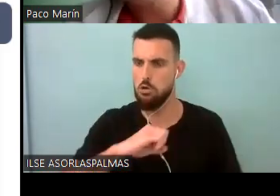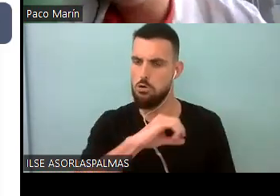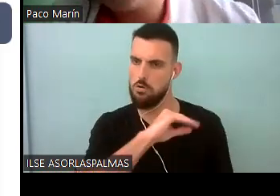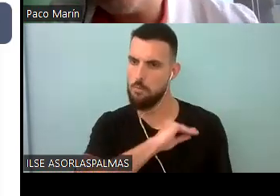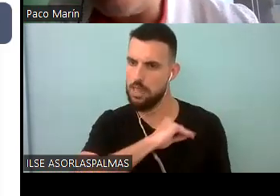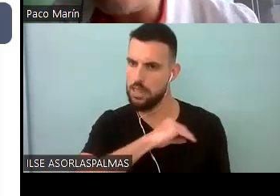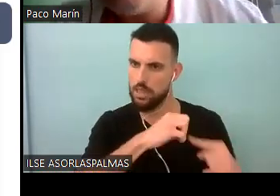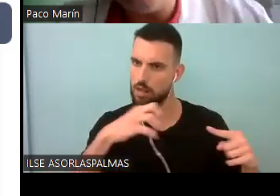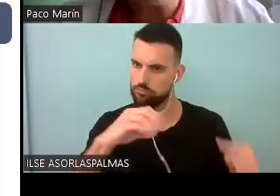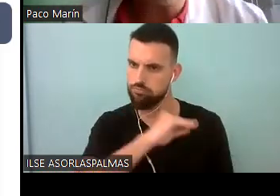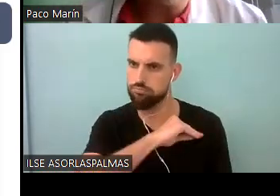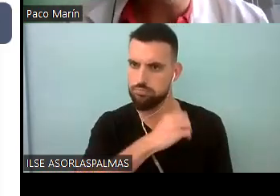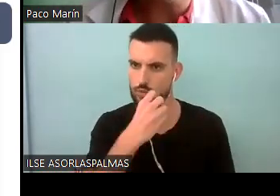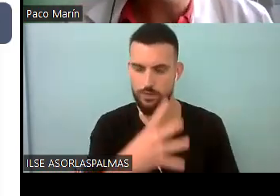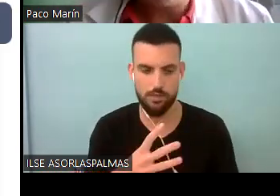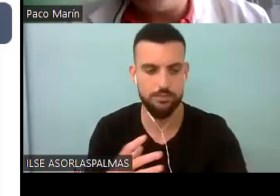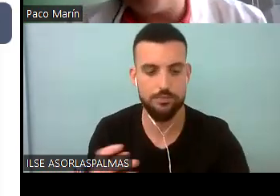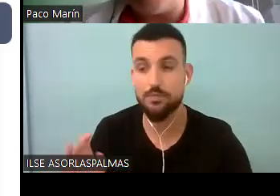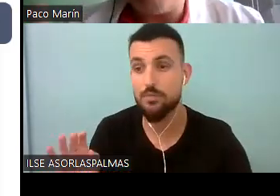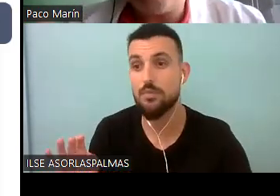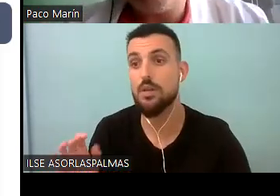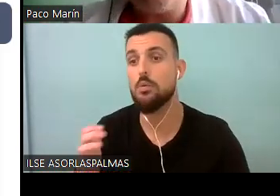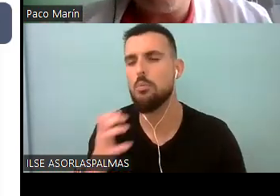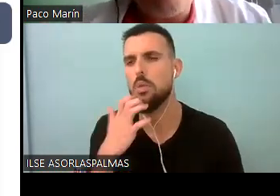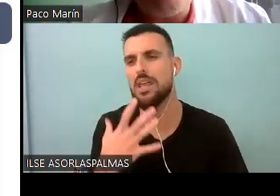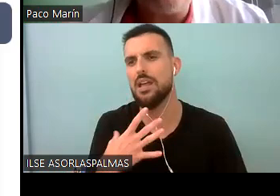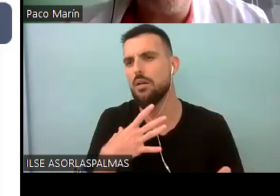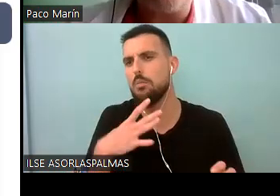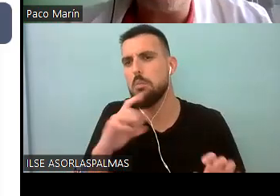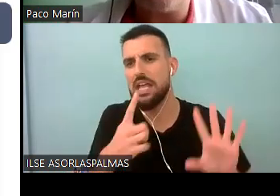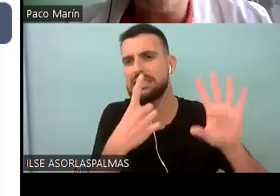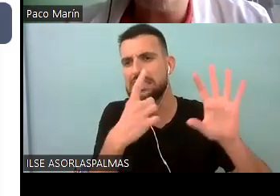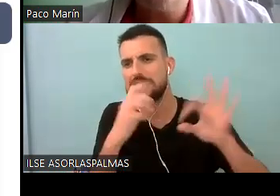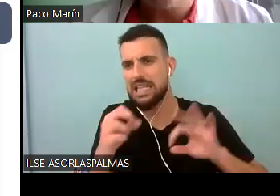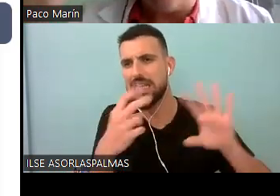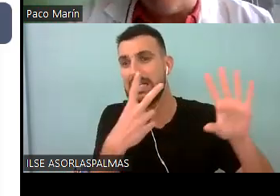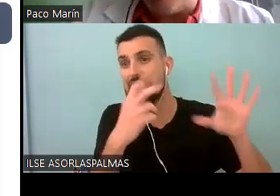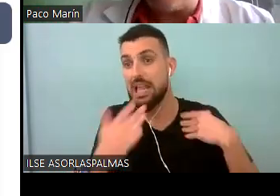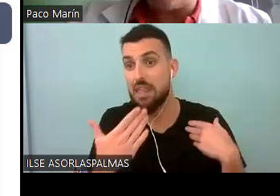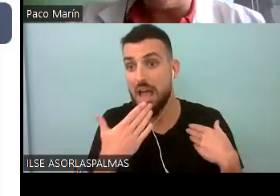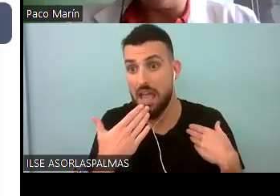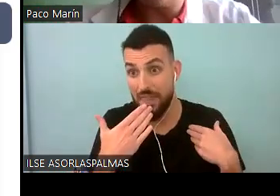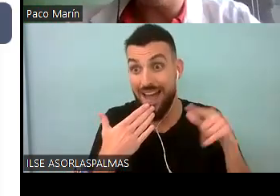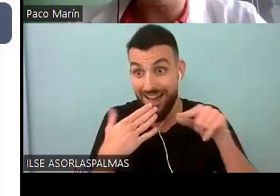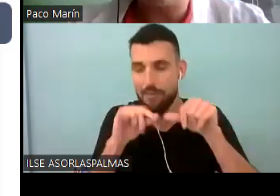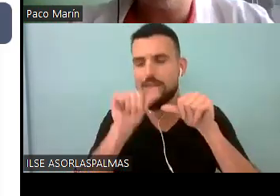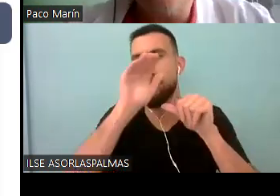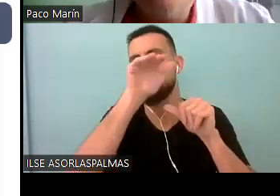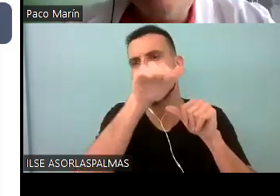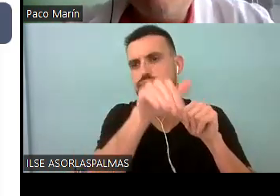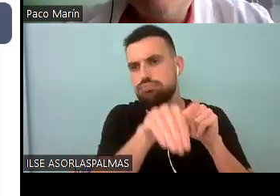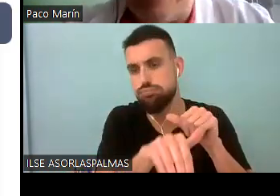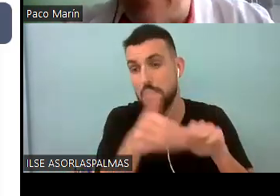considerable hasta los 70, 80 años, que es cuando 60 y pico, 70, 70 y pico años, que es cuando empieza a bajar la densidad mineral